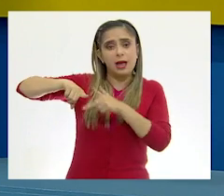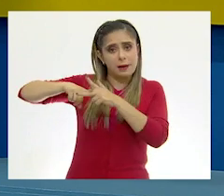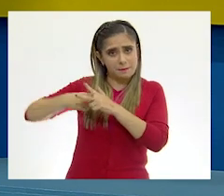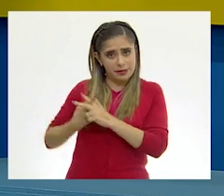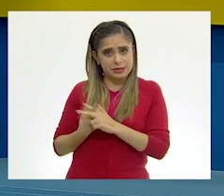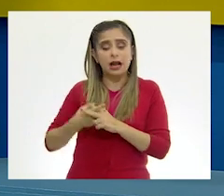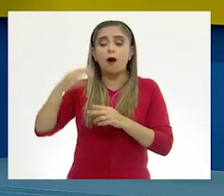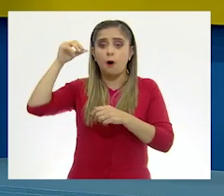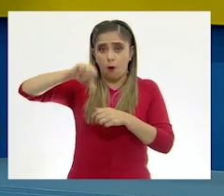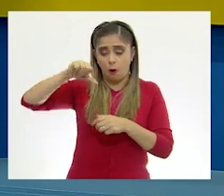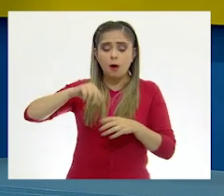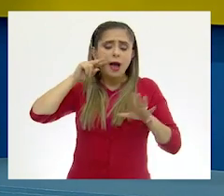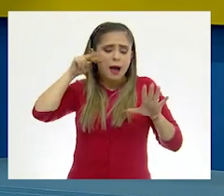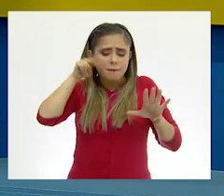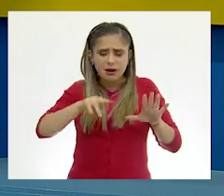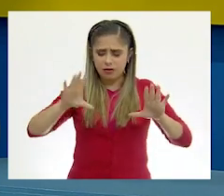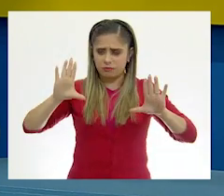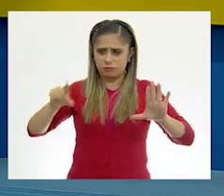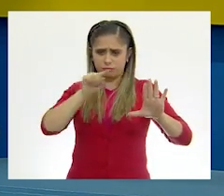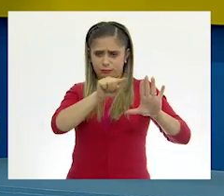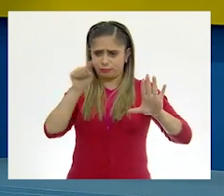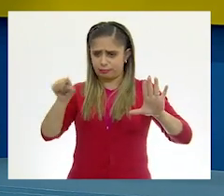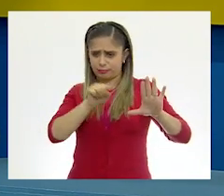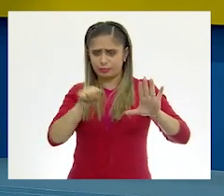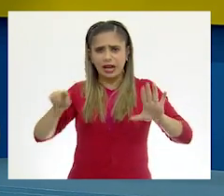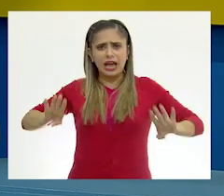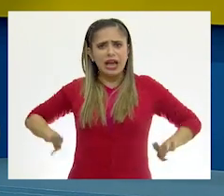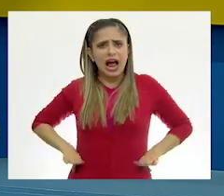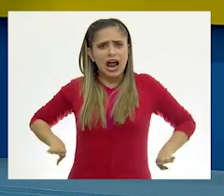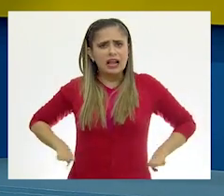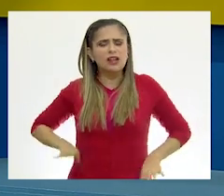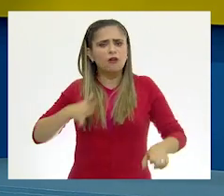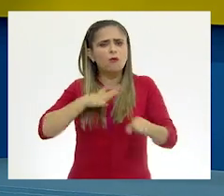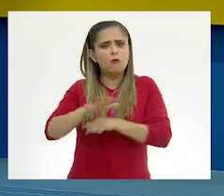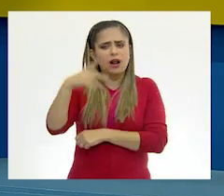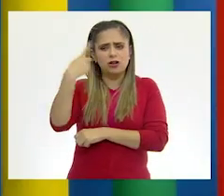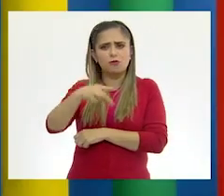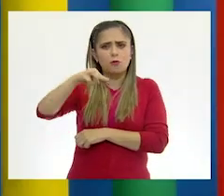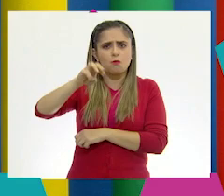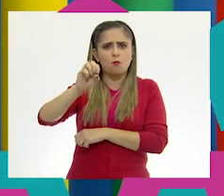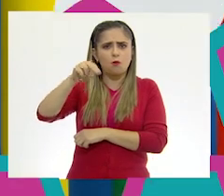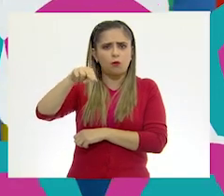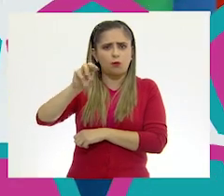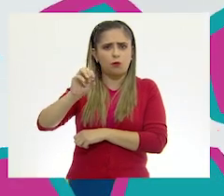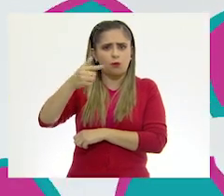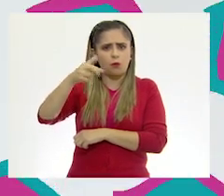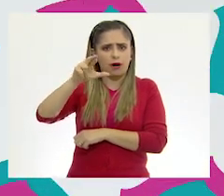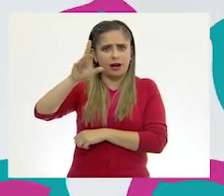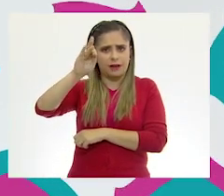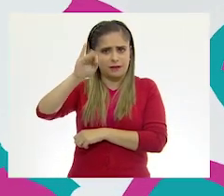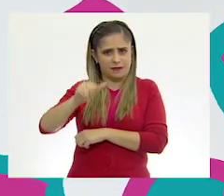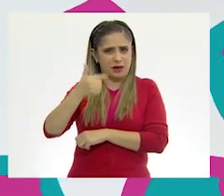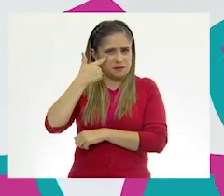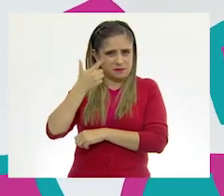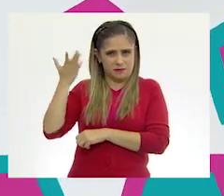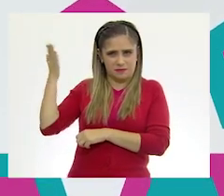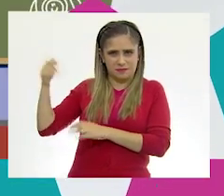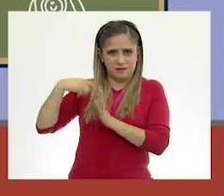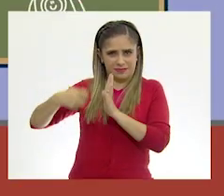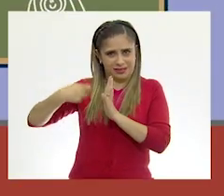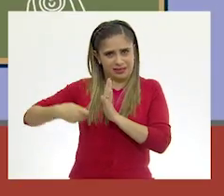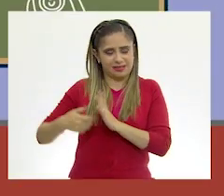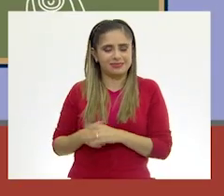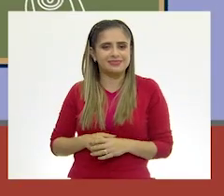una monografía. Veamos una cápsula sobre el tema, ¿les parece? Sí. Perfecto, me parece perfecto.